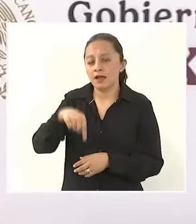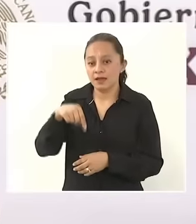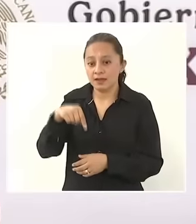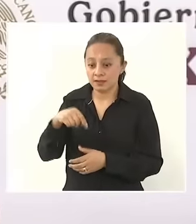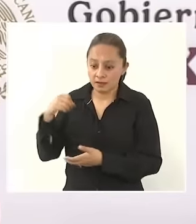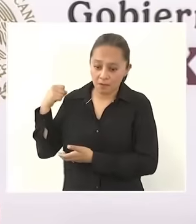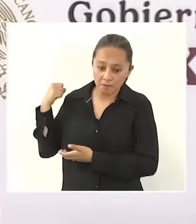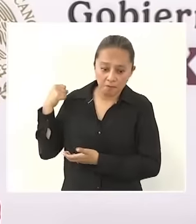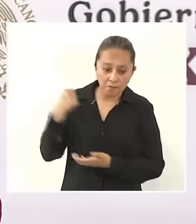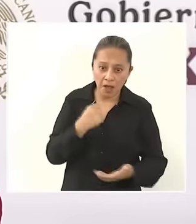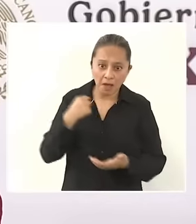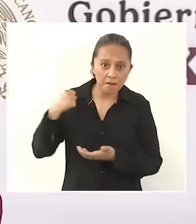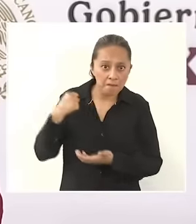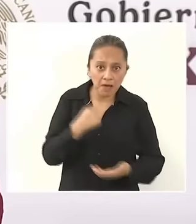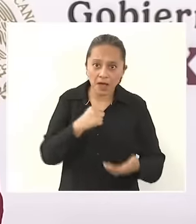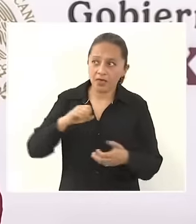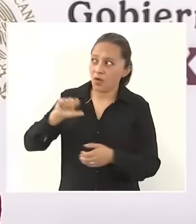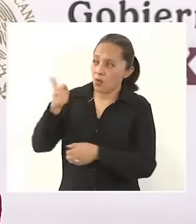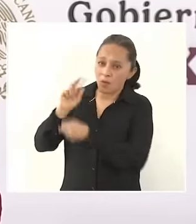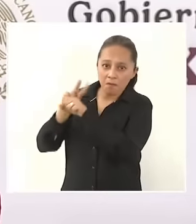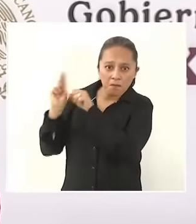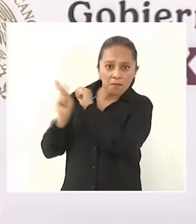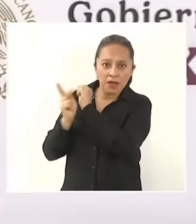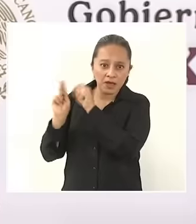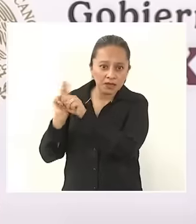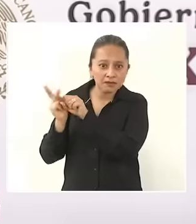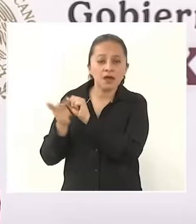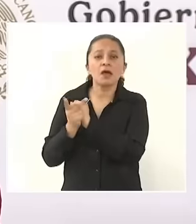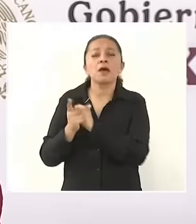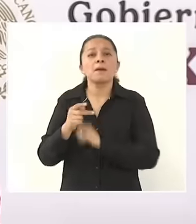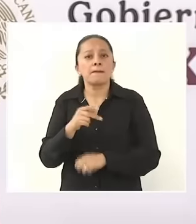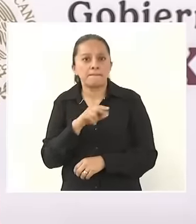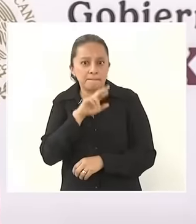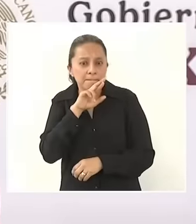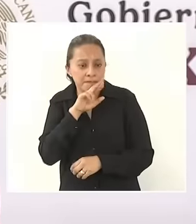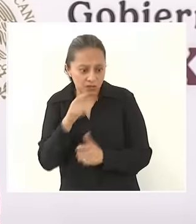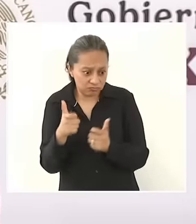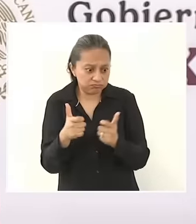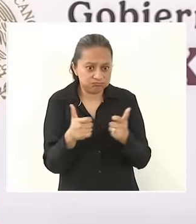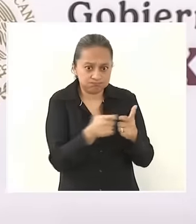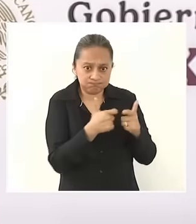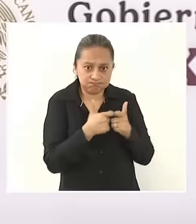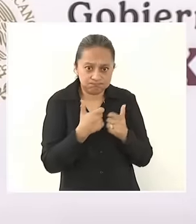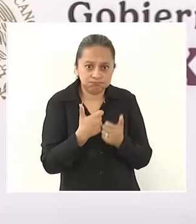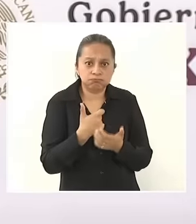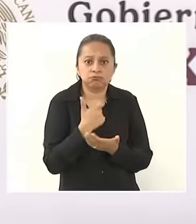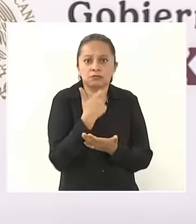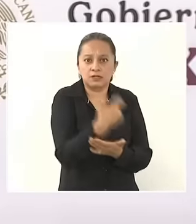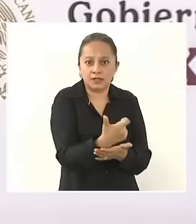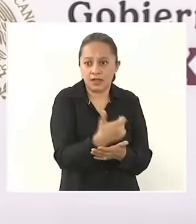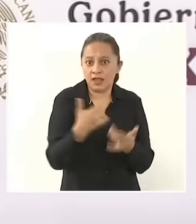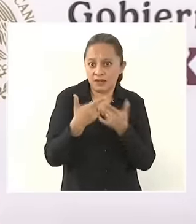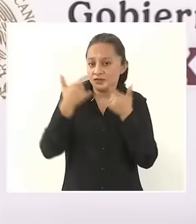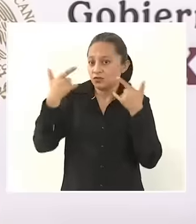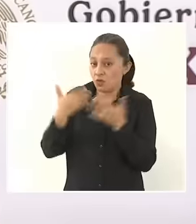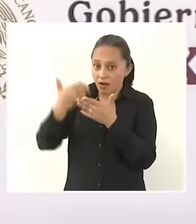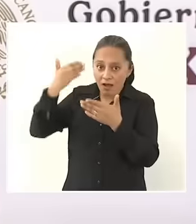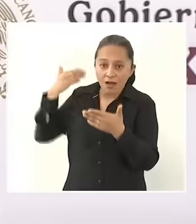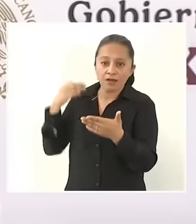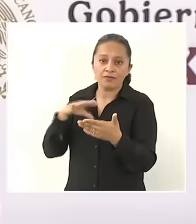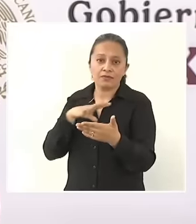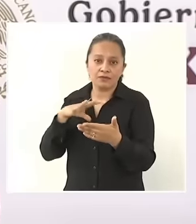extranjera directa. Tiene mejores salarios que lo que ha tenido en toda su historia. Tiene